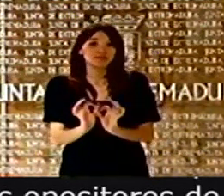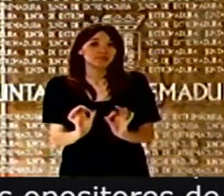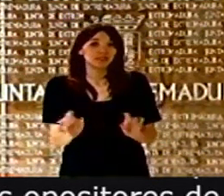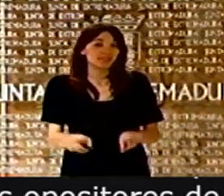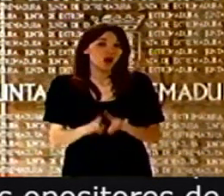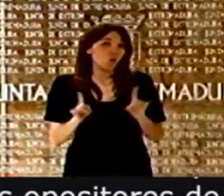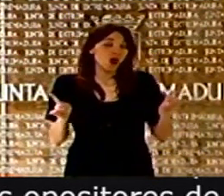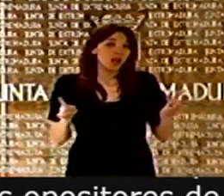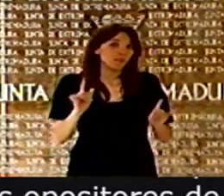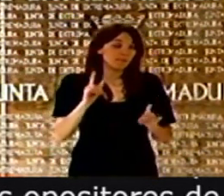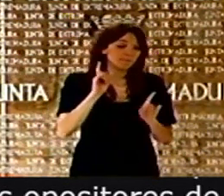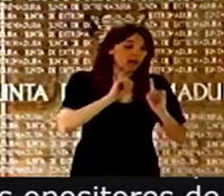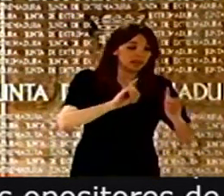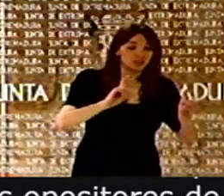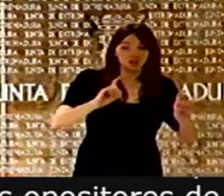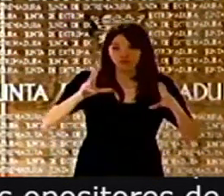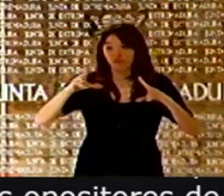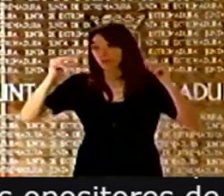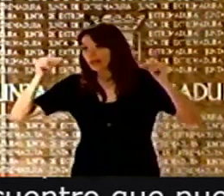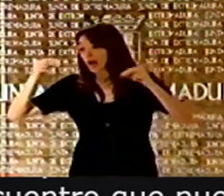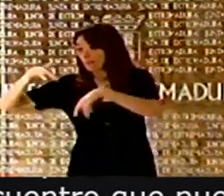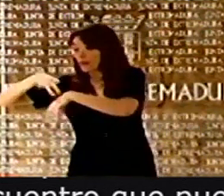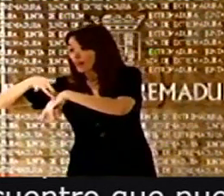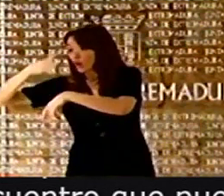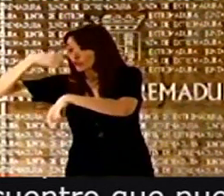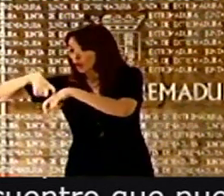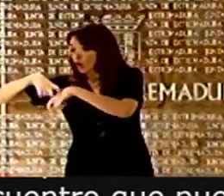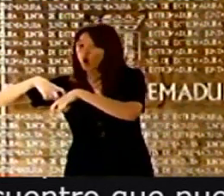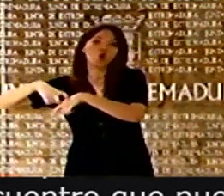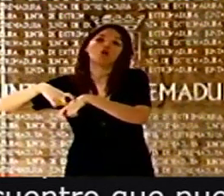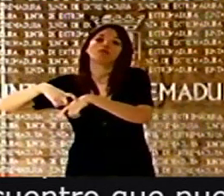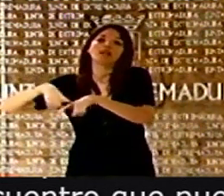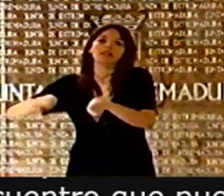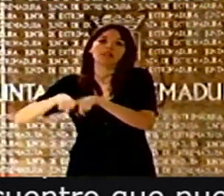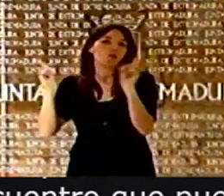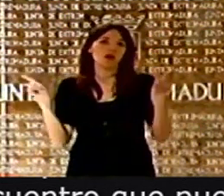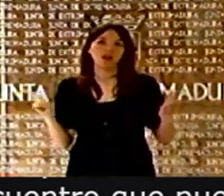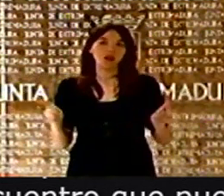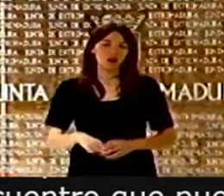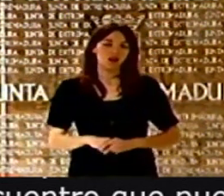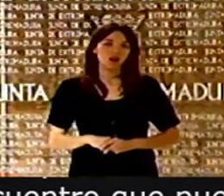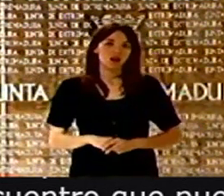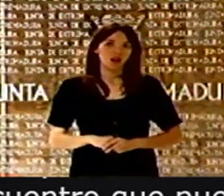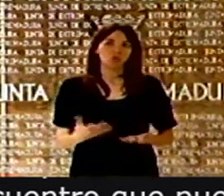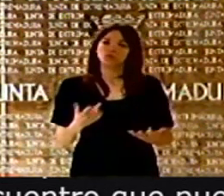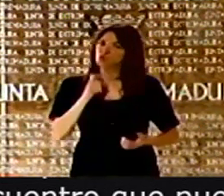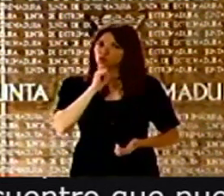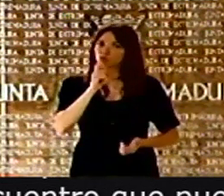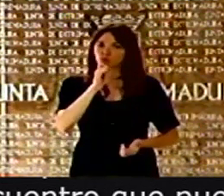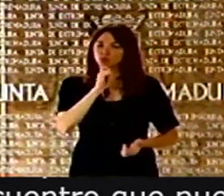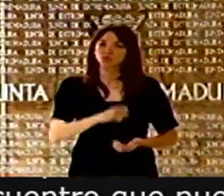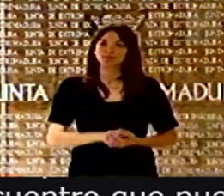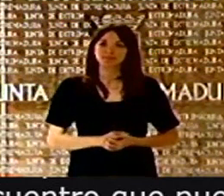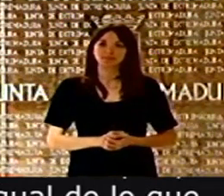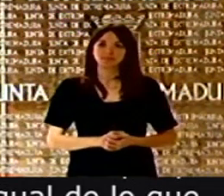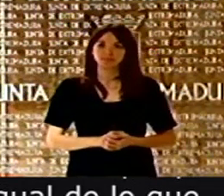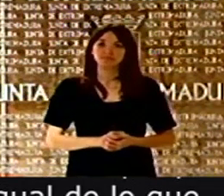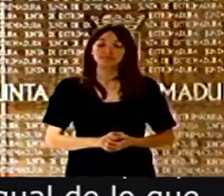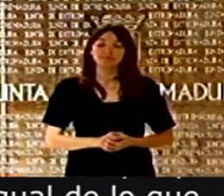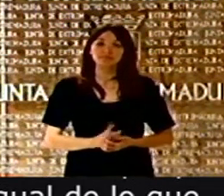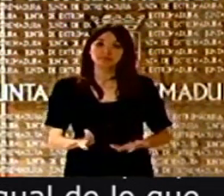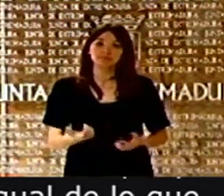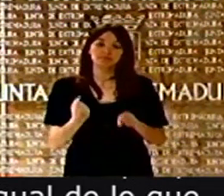que sean de maestro, de enfermero, de médico o de psicólogo de la Junta de Extremadura, son muy difíciles y